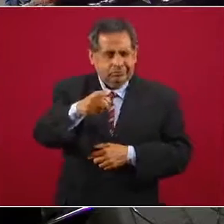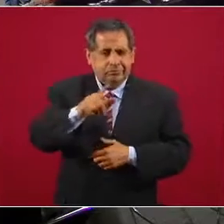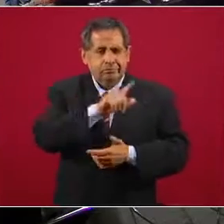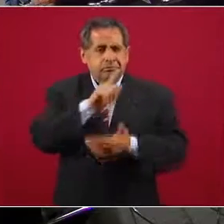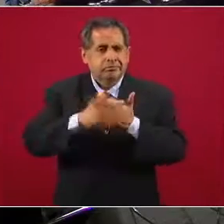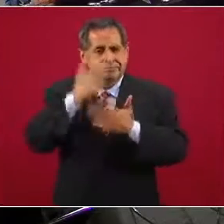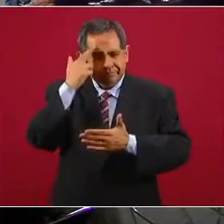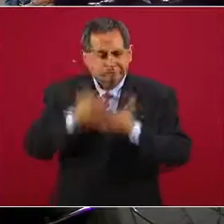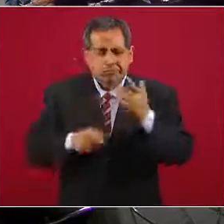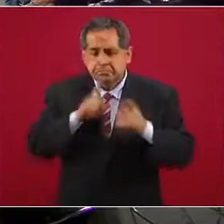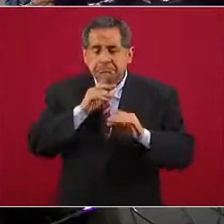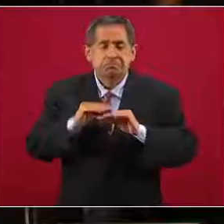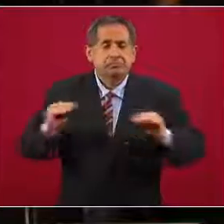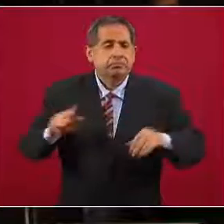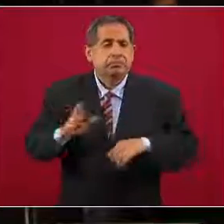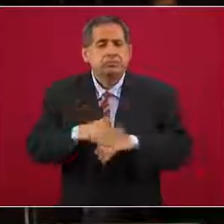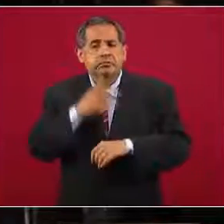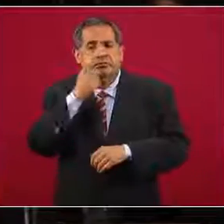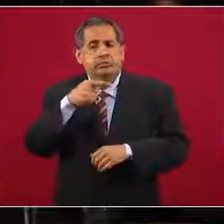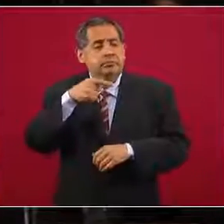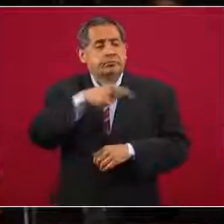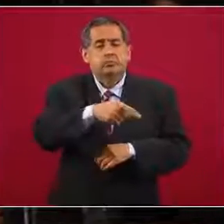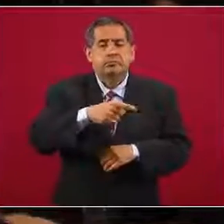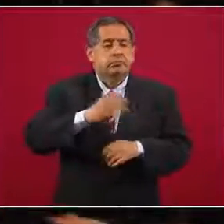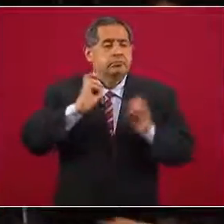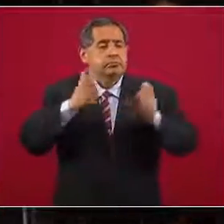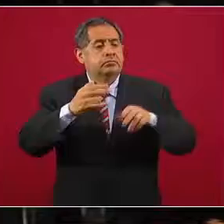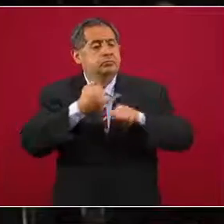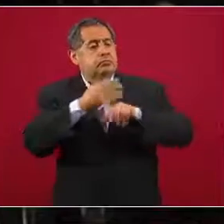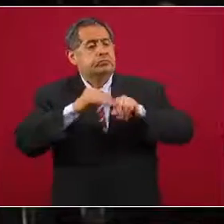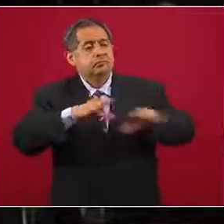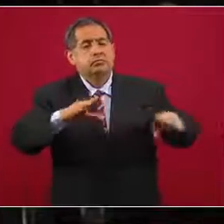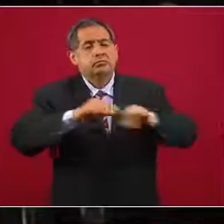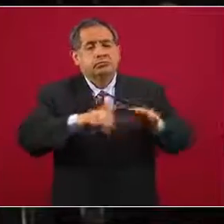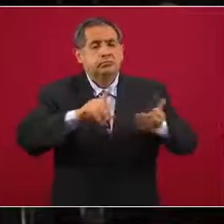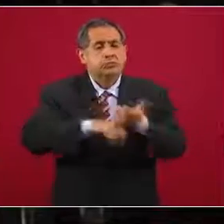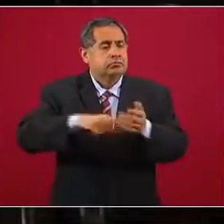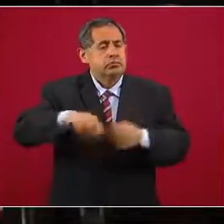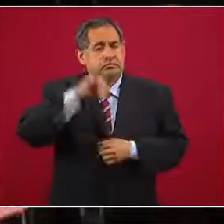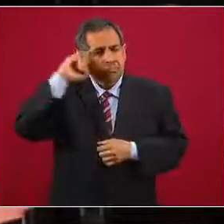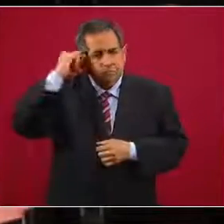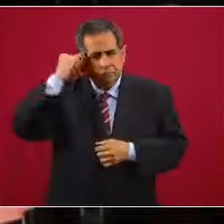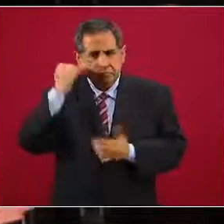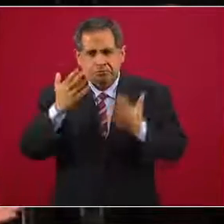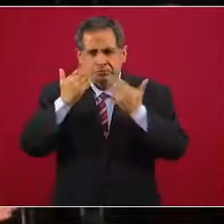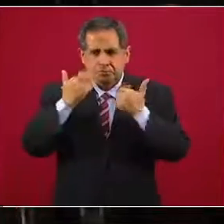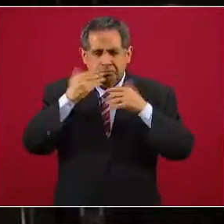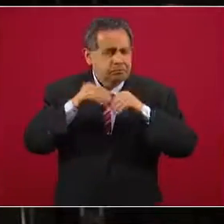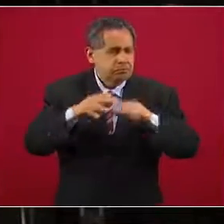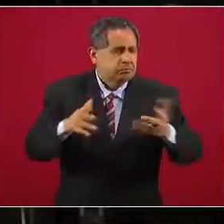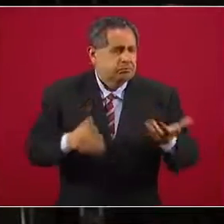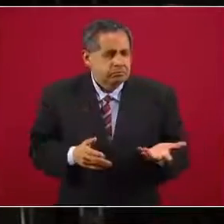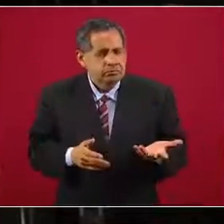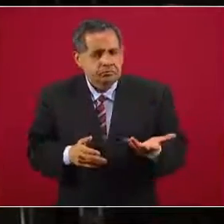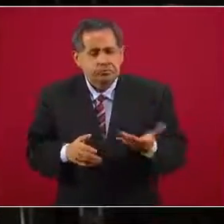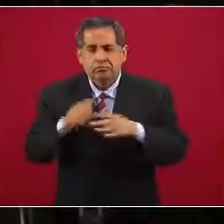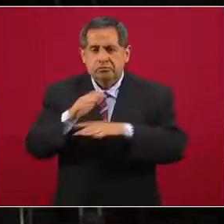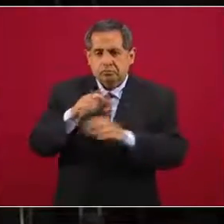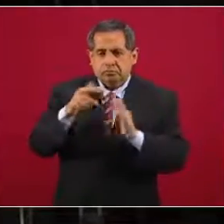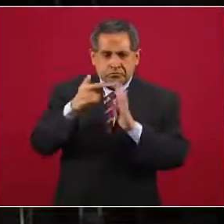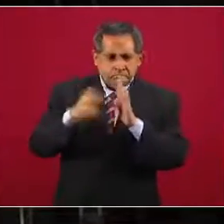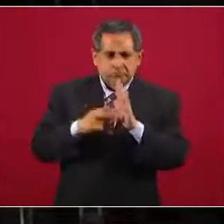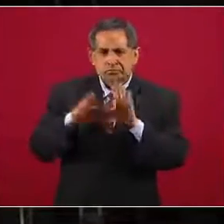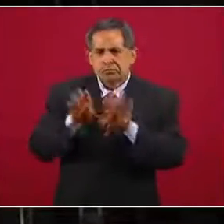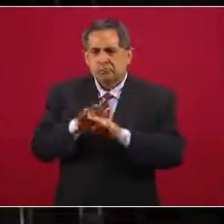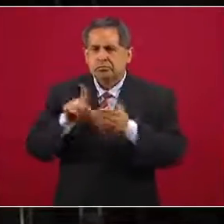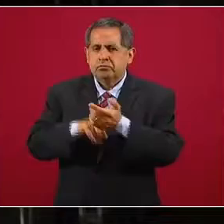de omisión, ya que ellos dicen que no se dio la información necesaria en las lenguas indígenas, precisamente estas comunidades, sobre las medidas